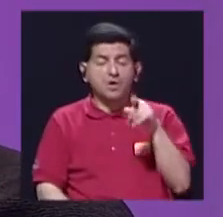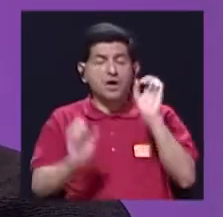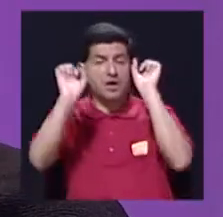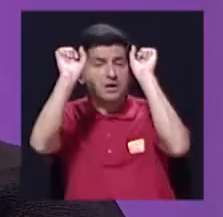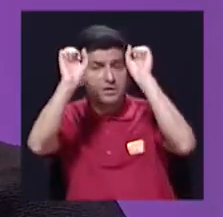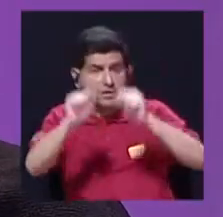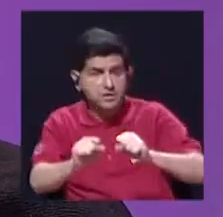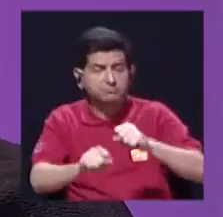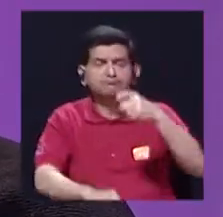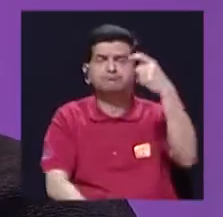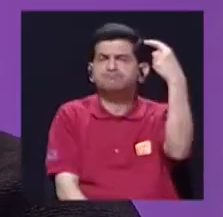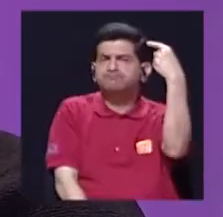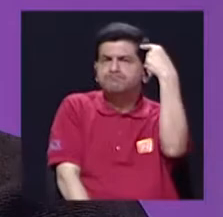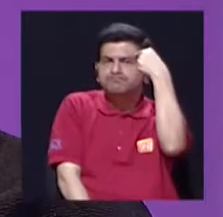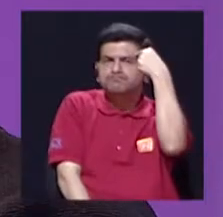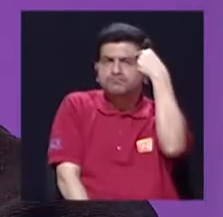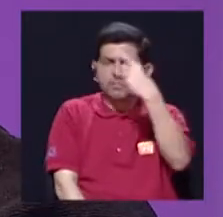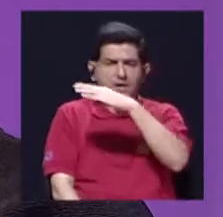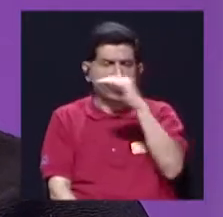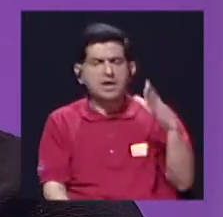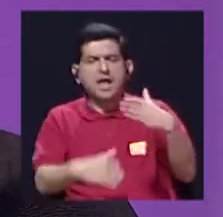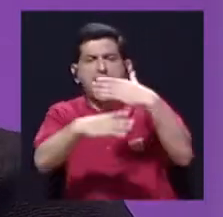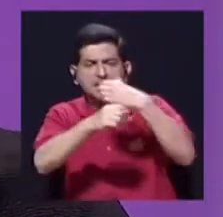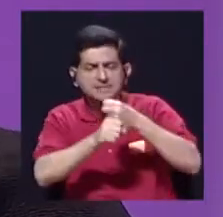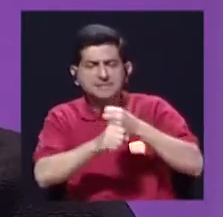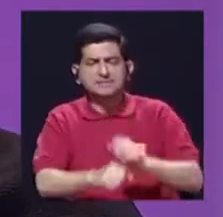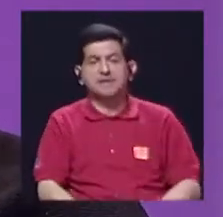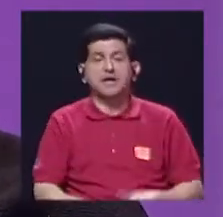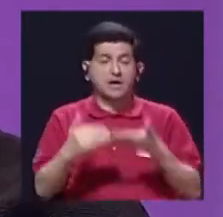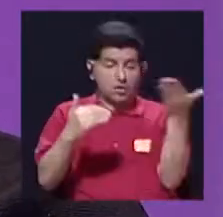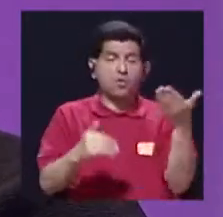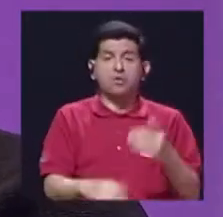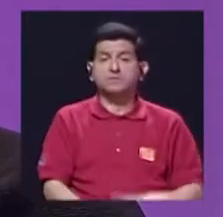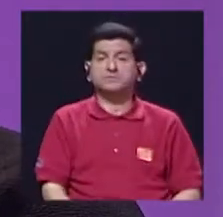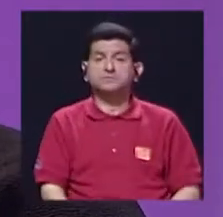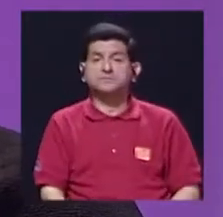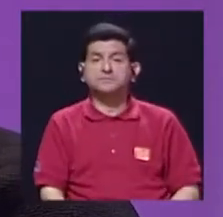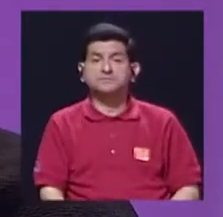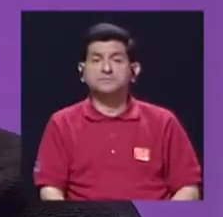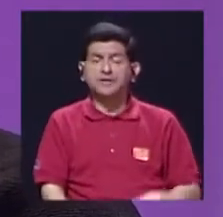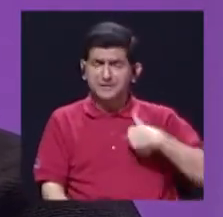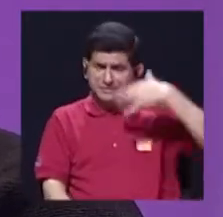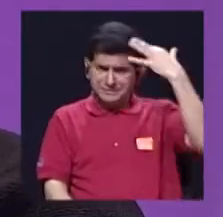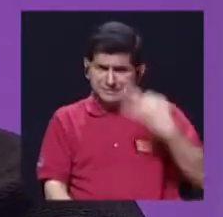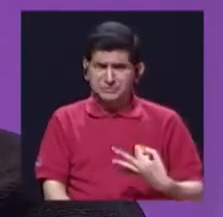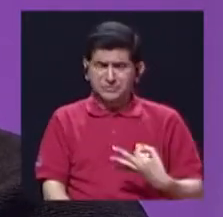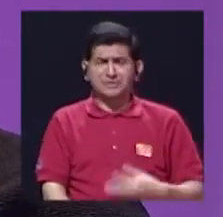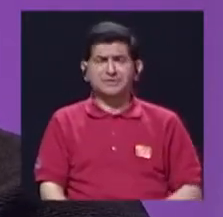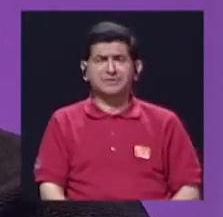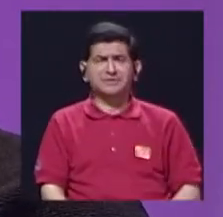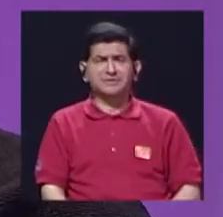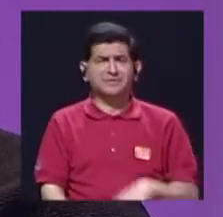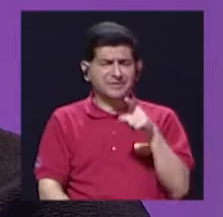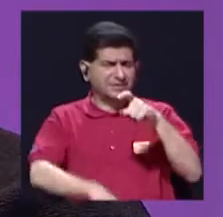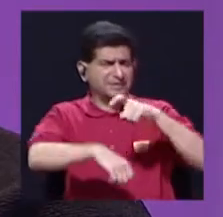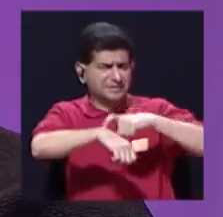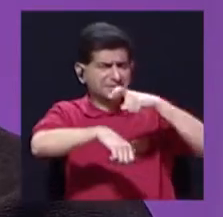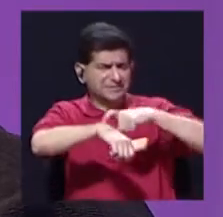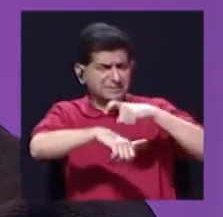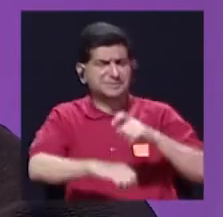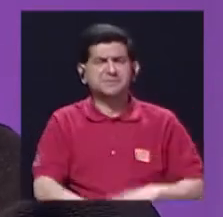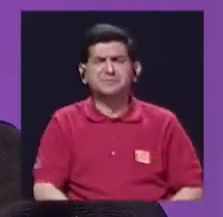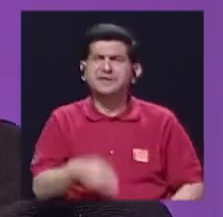para pensar y para hacer las cosas que piensan. Entonces, creo que ahí